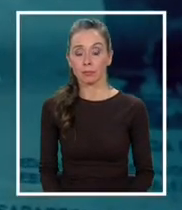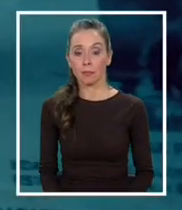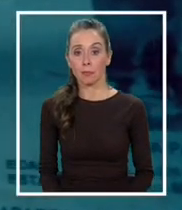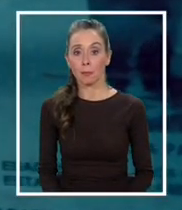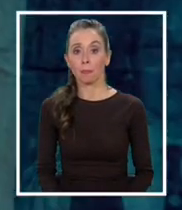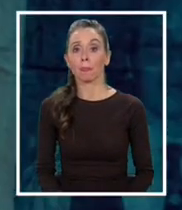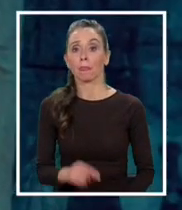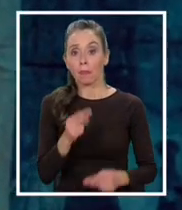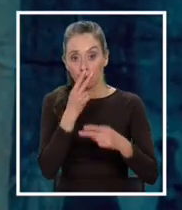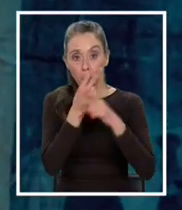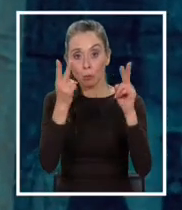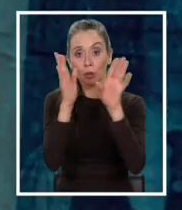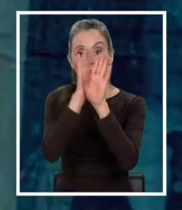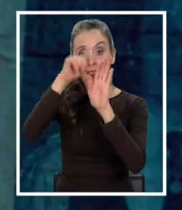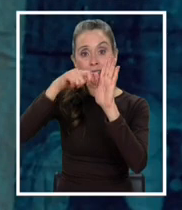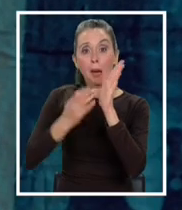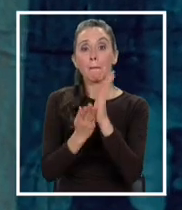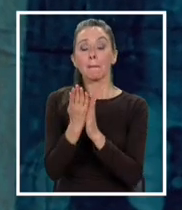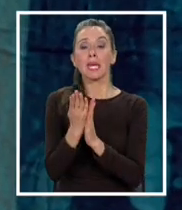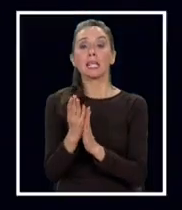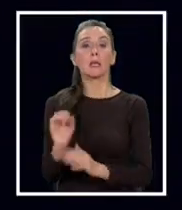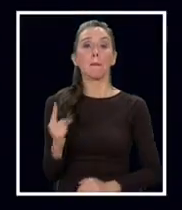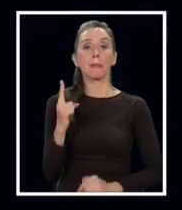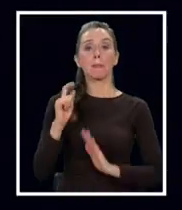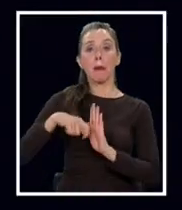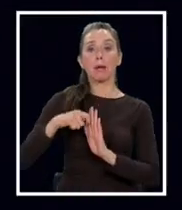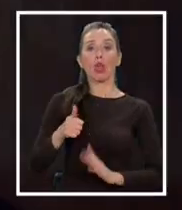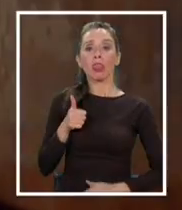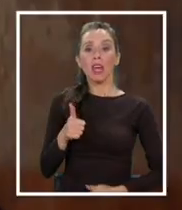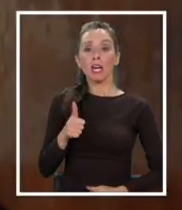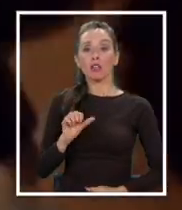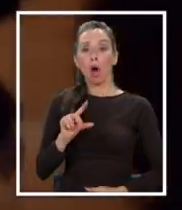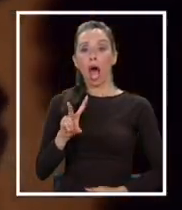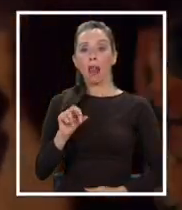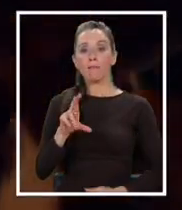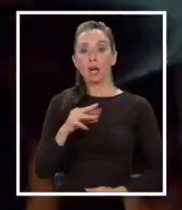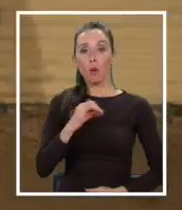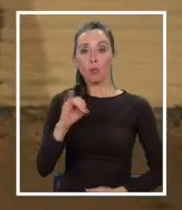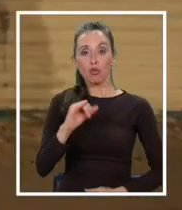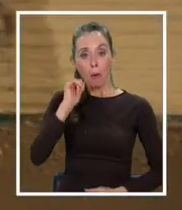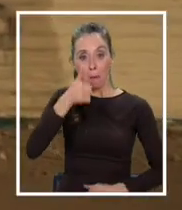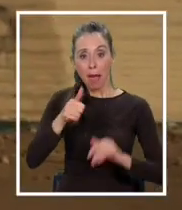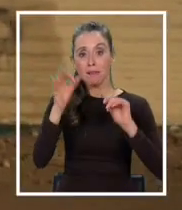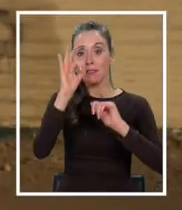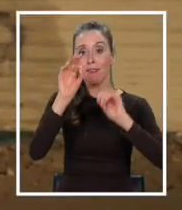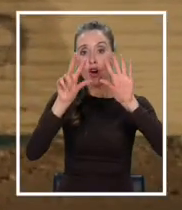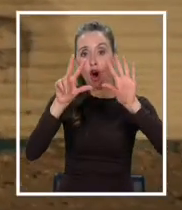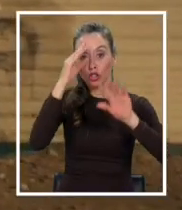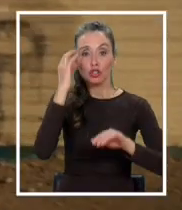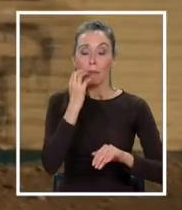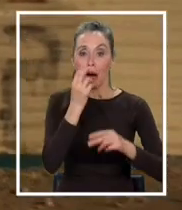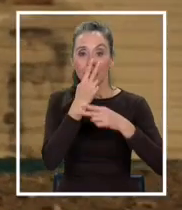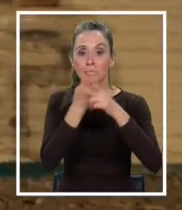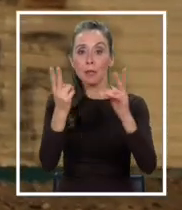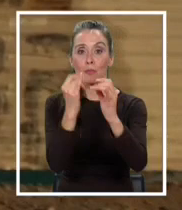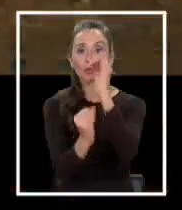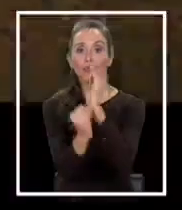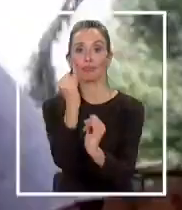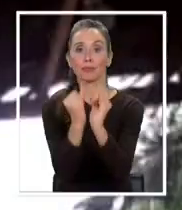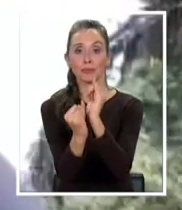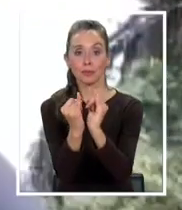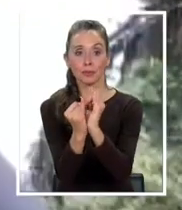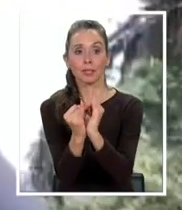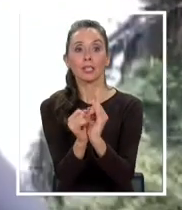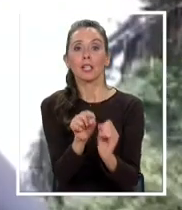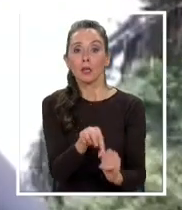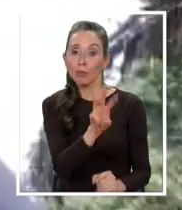Es el debut en la pantalla grande del director Álvaro Muñoz y se estrenará este sábado 8 de mayo de manera telemática. De